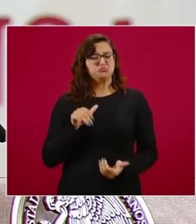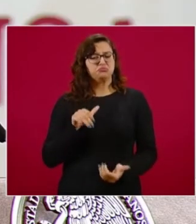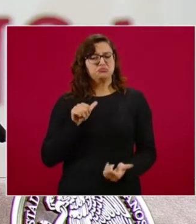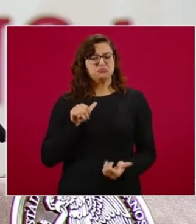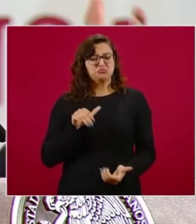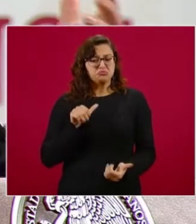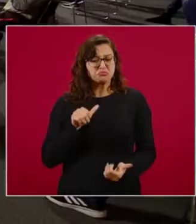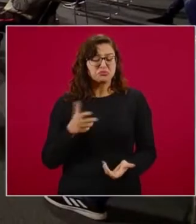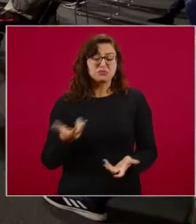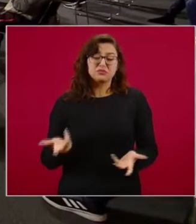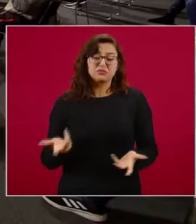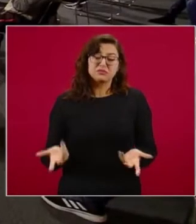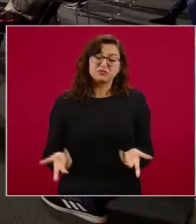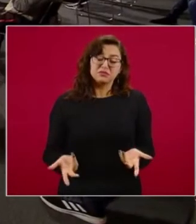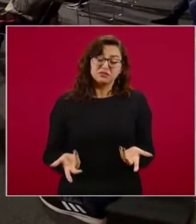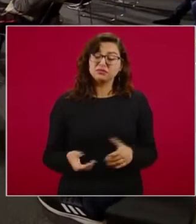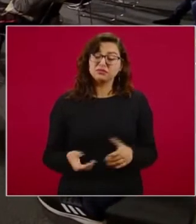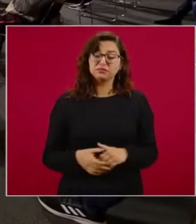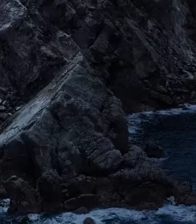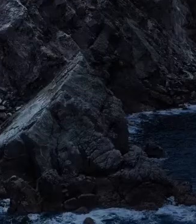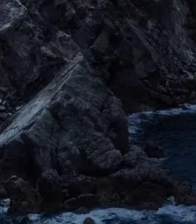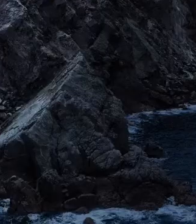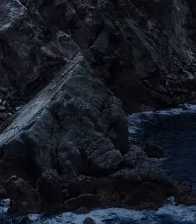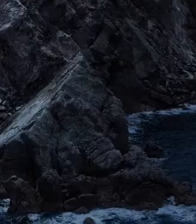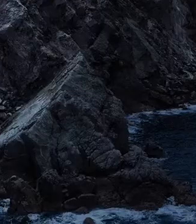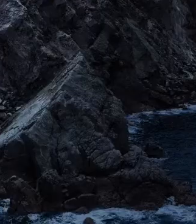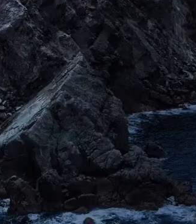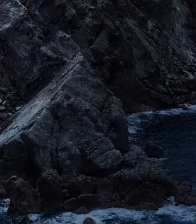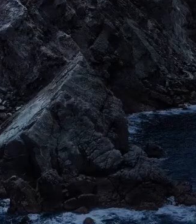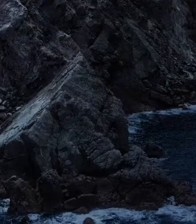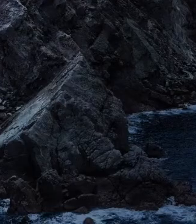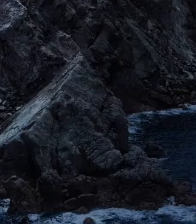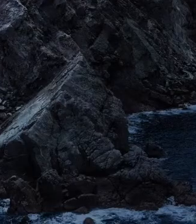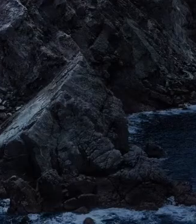Solo para su provecho,